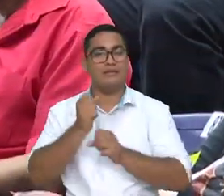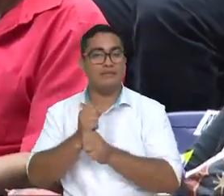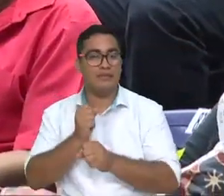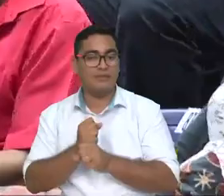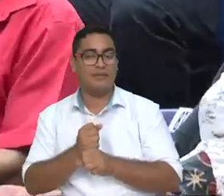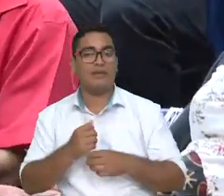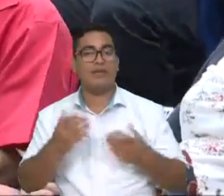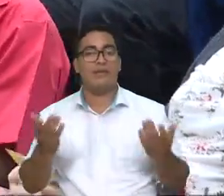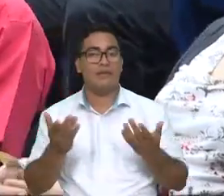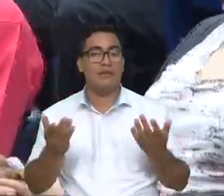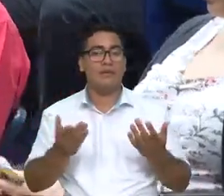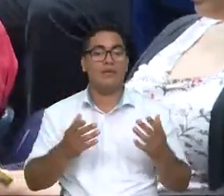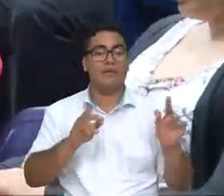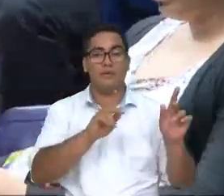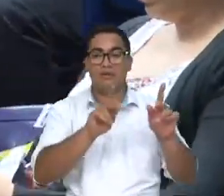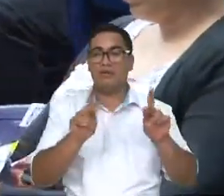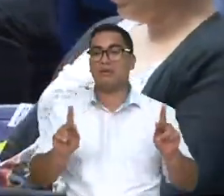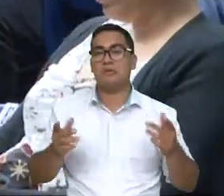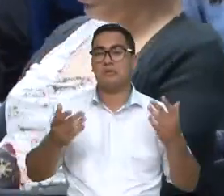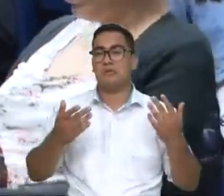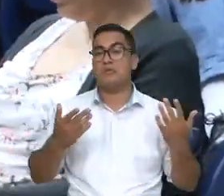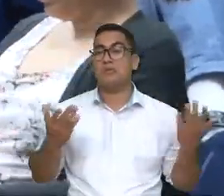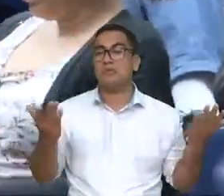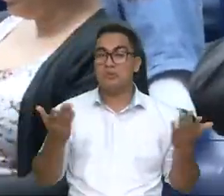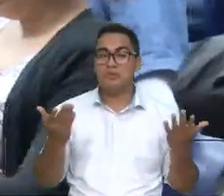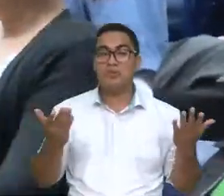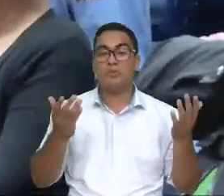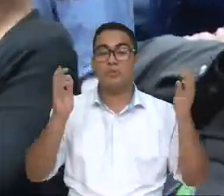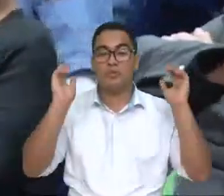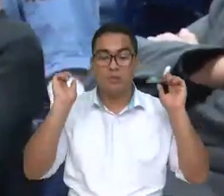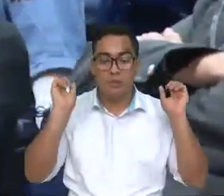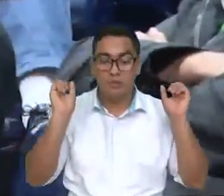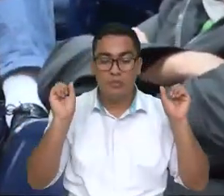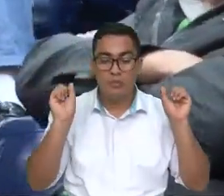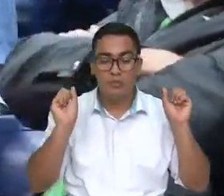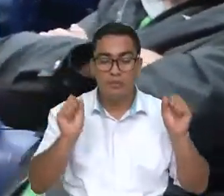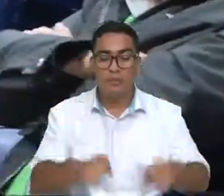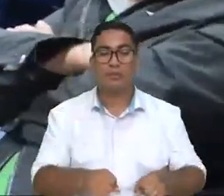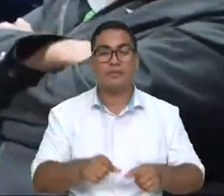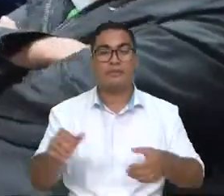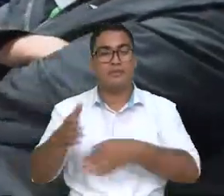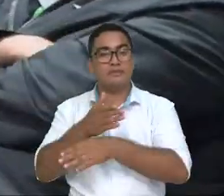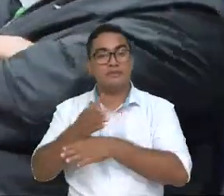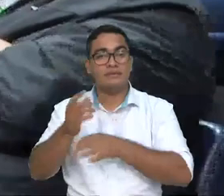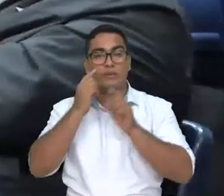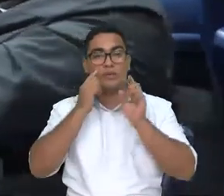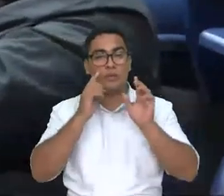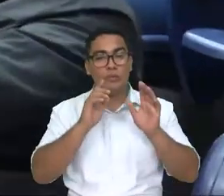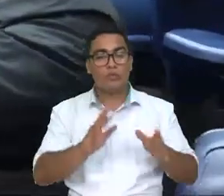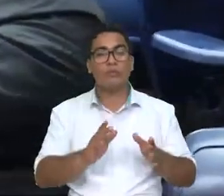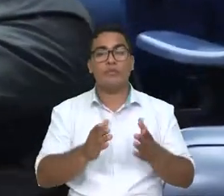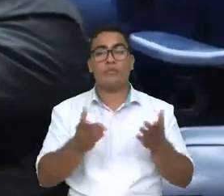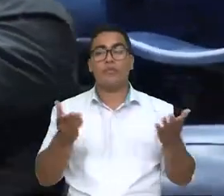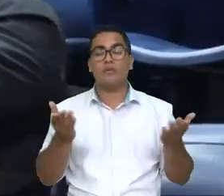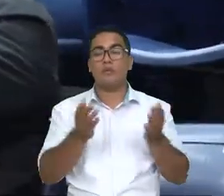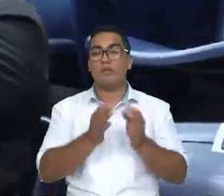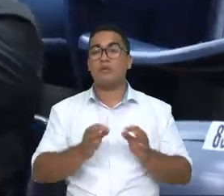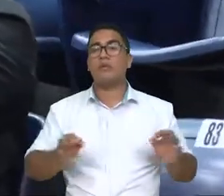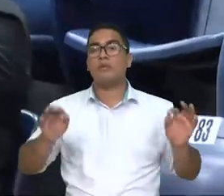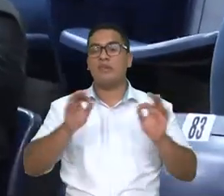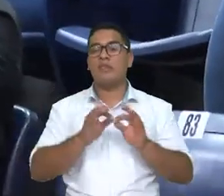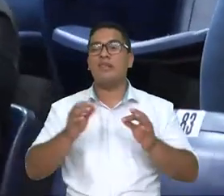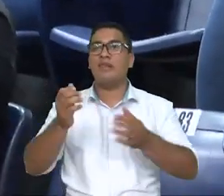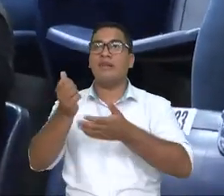trabajo, en el área pública, para que podamos aplicar e implementar las medidas preventivas que esto nos va a